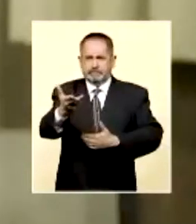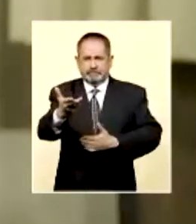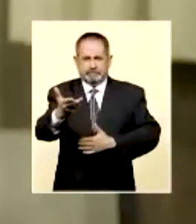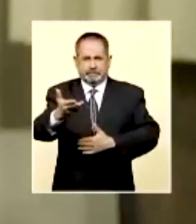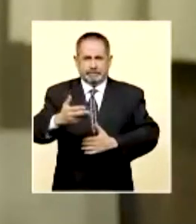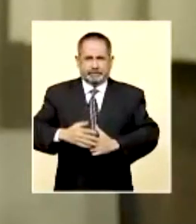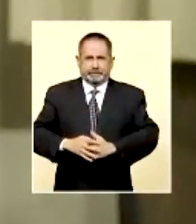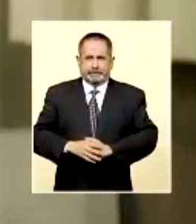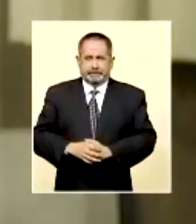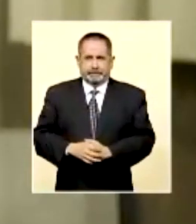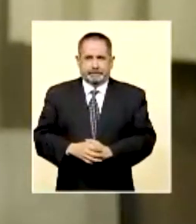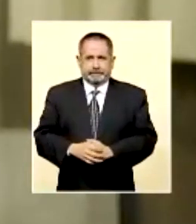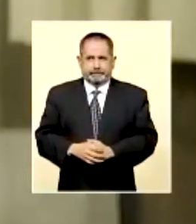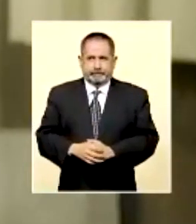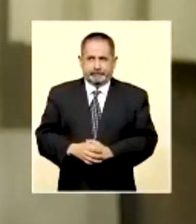Está ya.